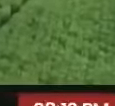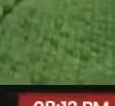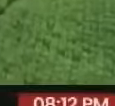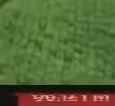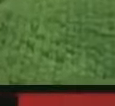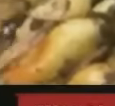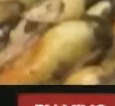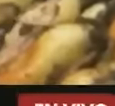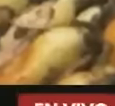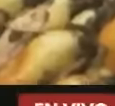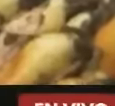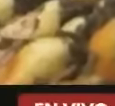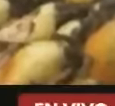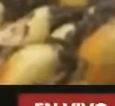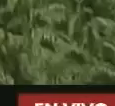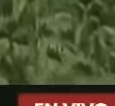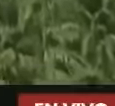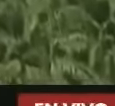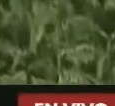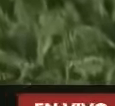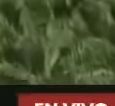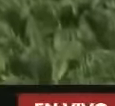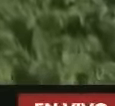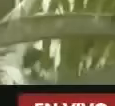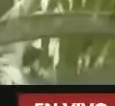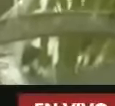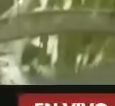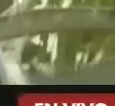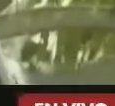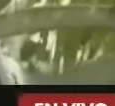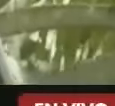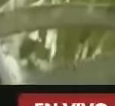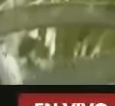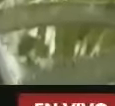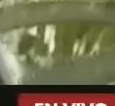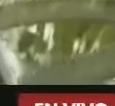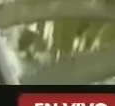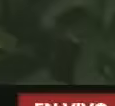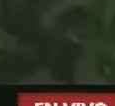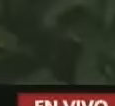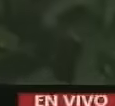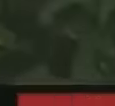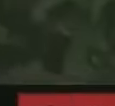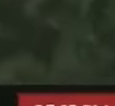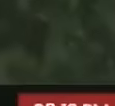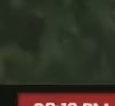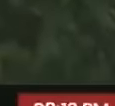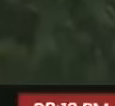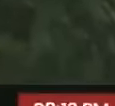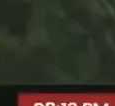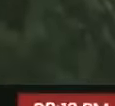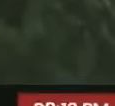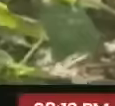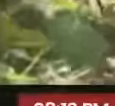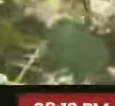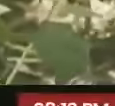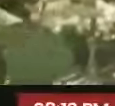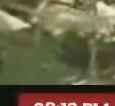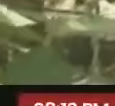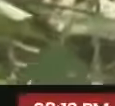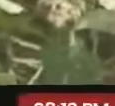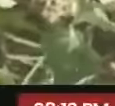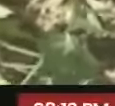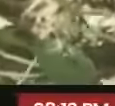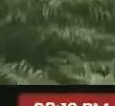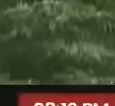de 50.000 hectáreas productivas. También es el tercer productor de palma aceitera con el desarrollo de 50.000 hectáreas de